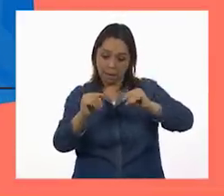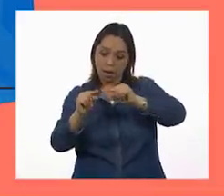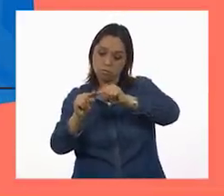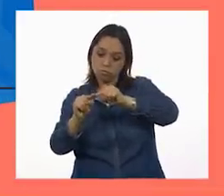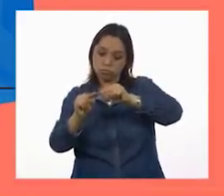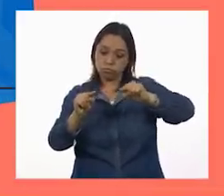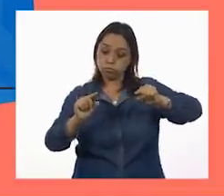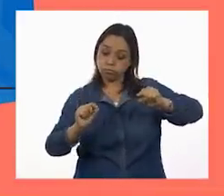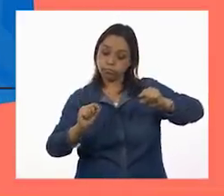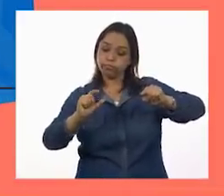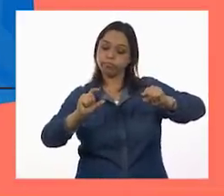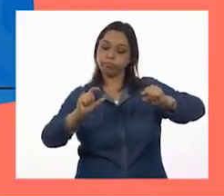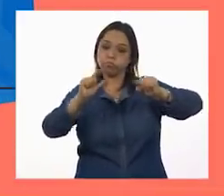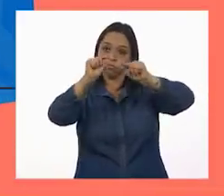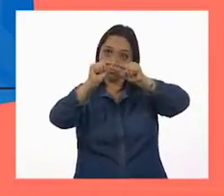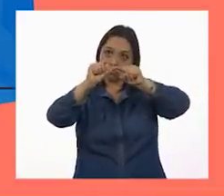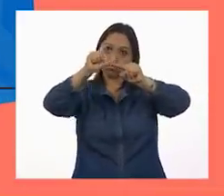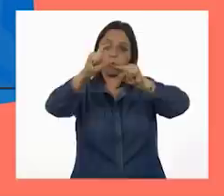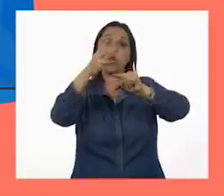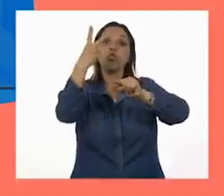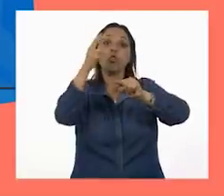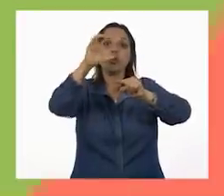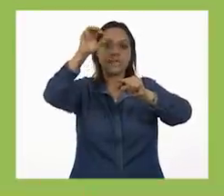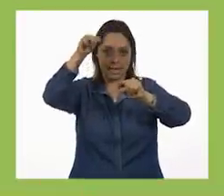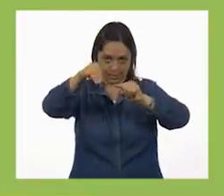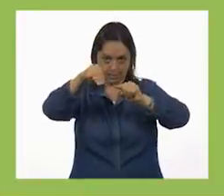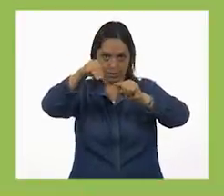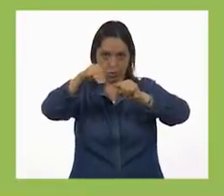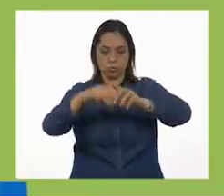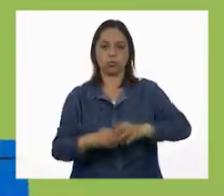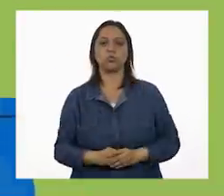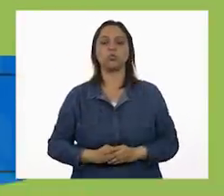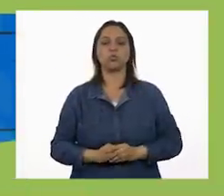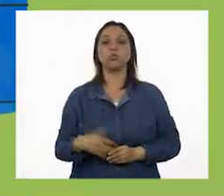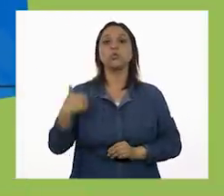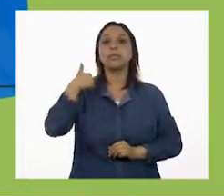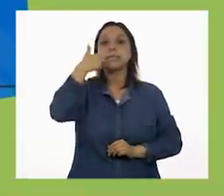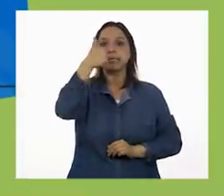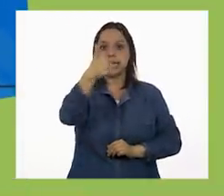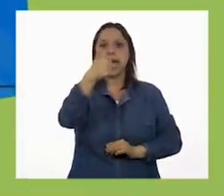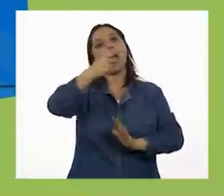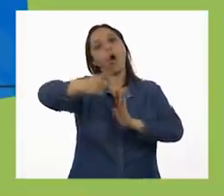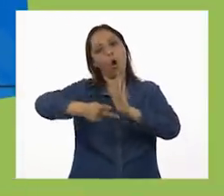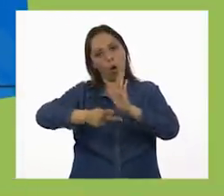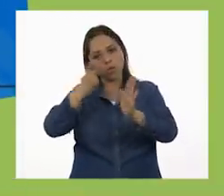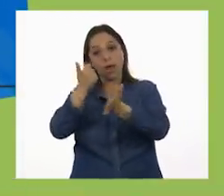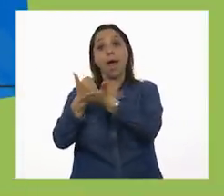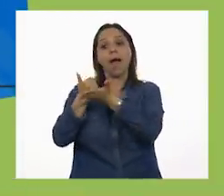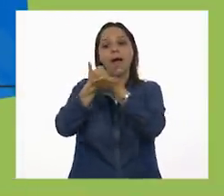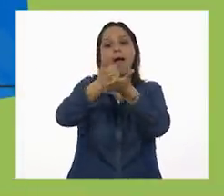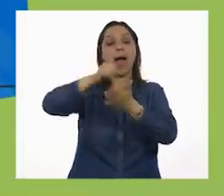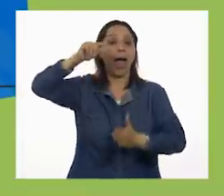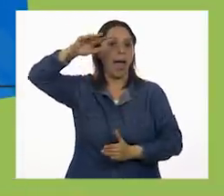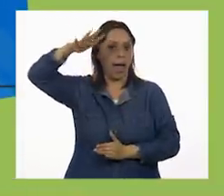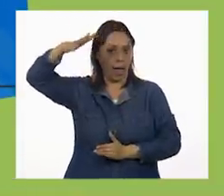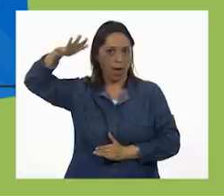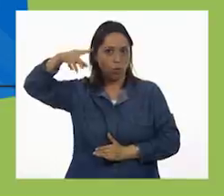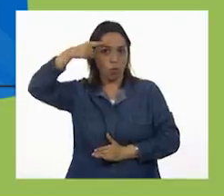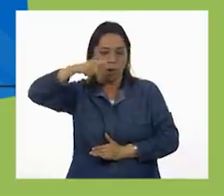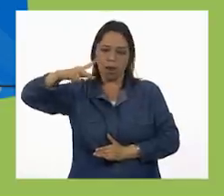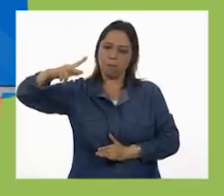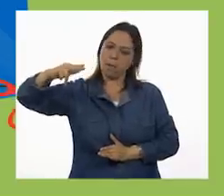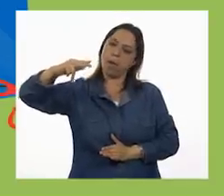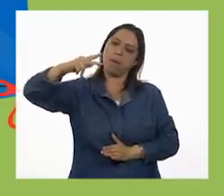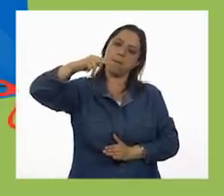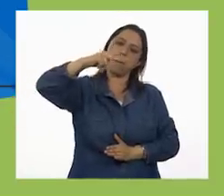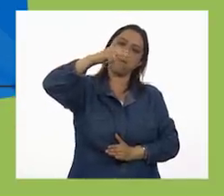2 centímetros de alto arriba y abajo. 6. Nuevamente pide ayuda a un adulto para recortar